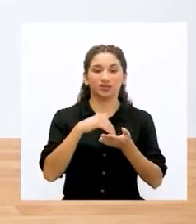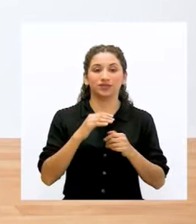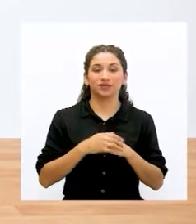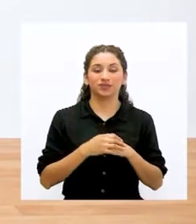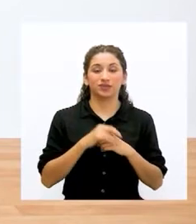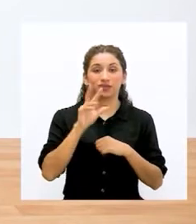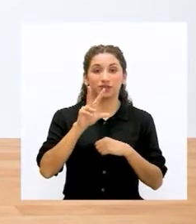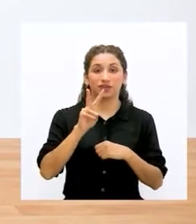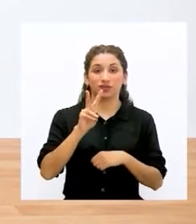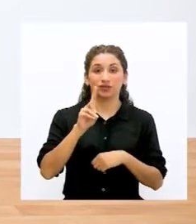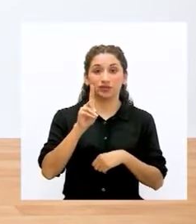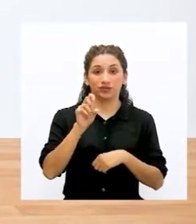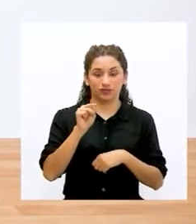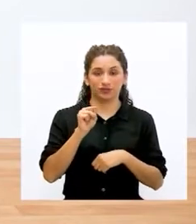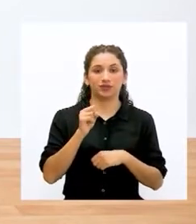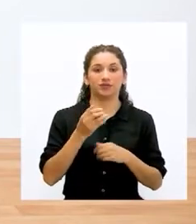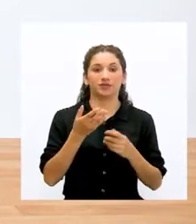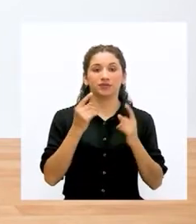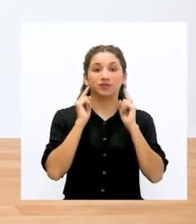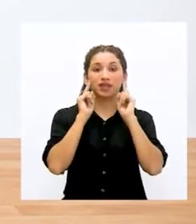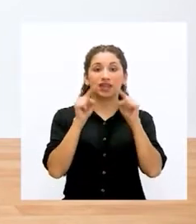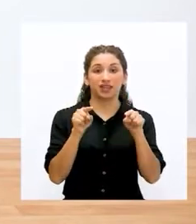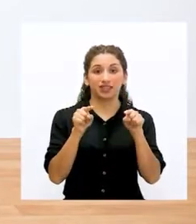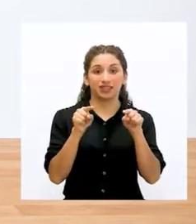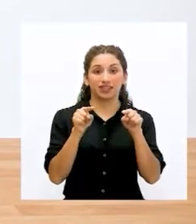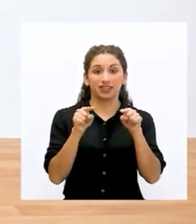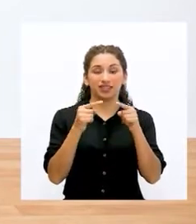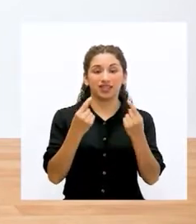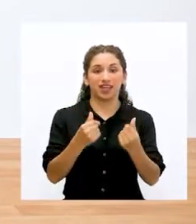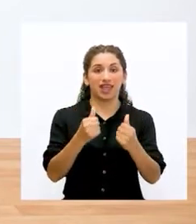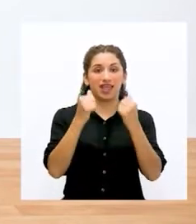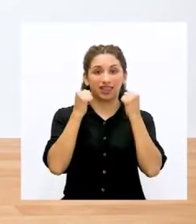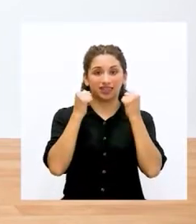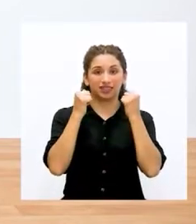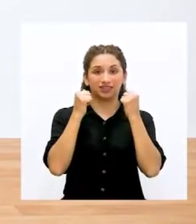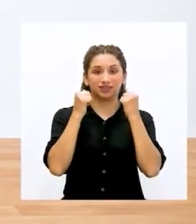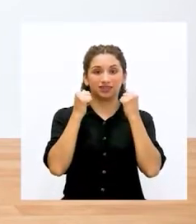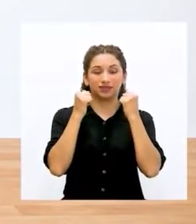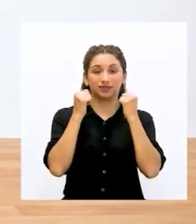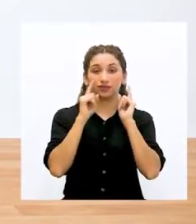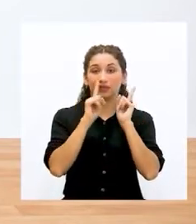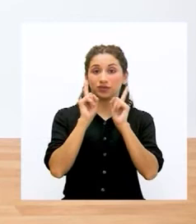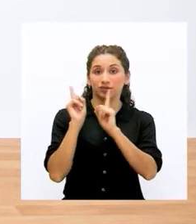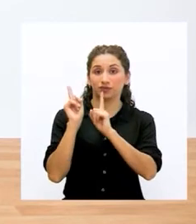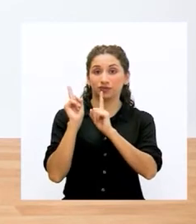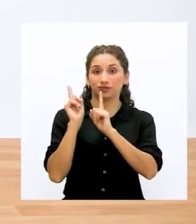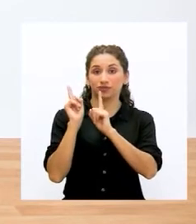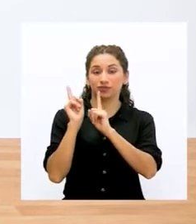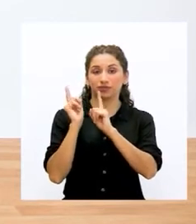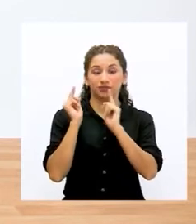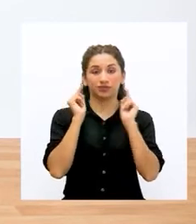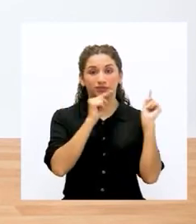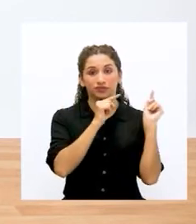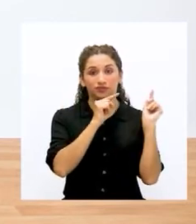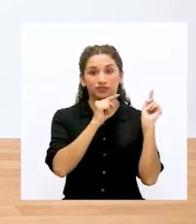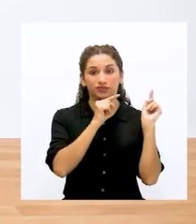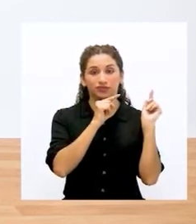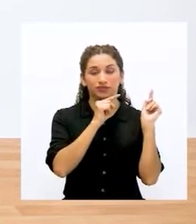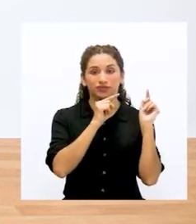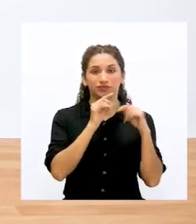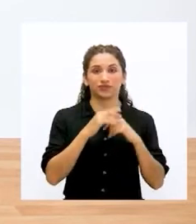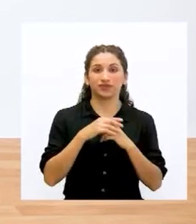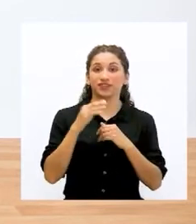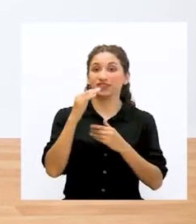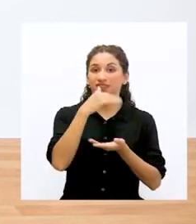3, 2, 1, va. Adelante, atrás. Costado, costado.